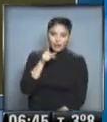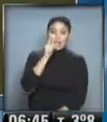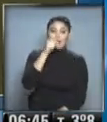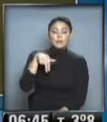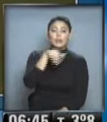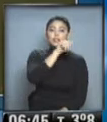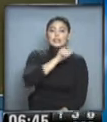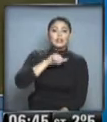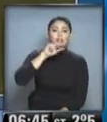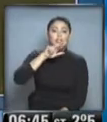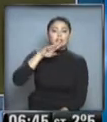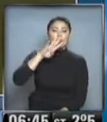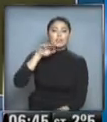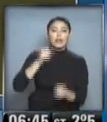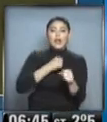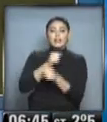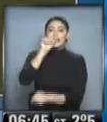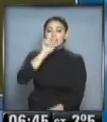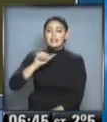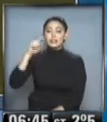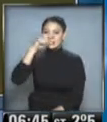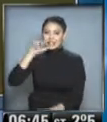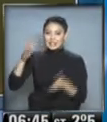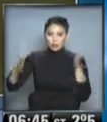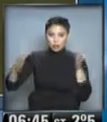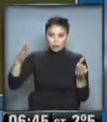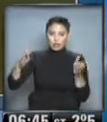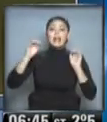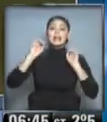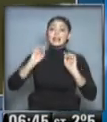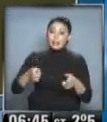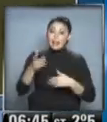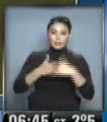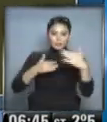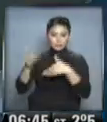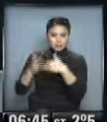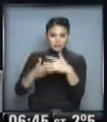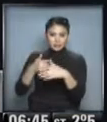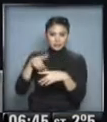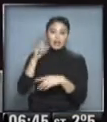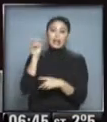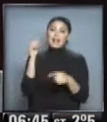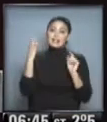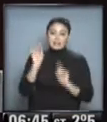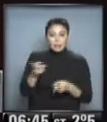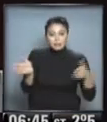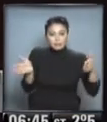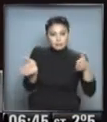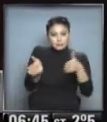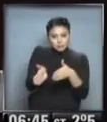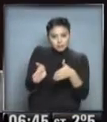kilómetros 534 al 675, también con obras, con limitación de calzada, se está realizando